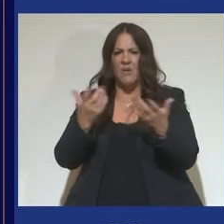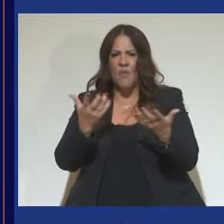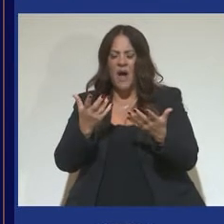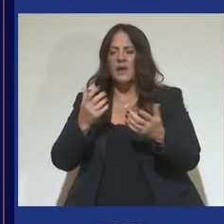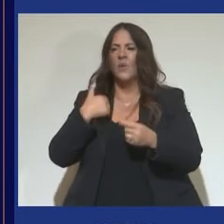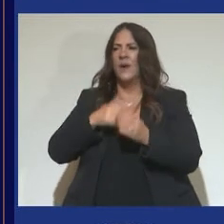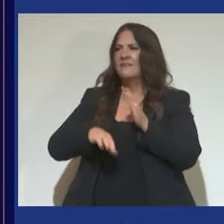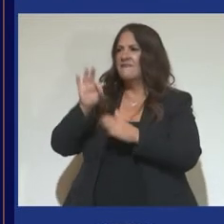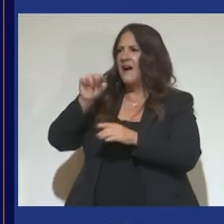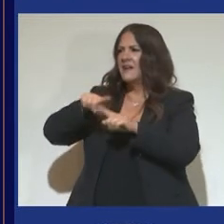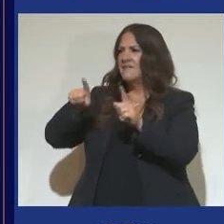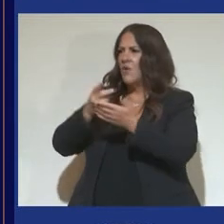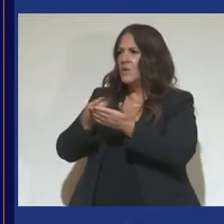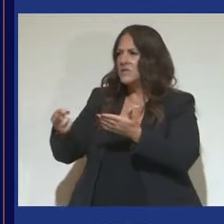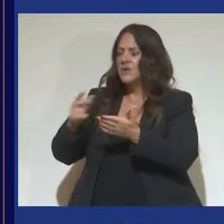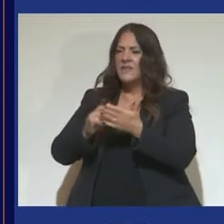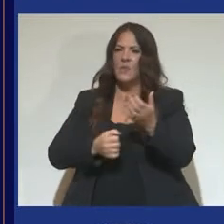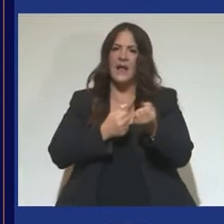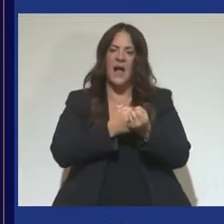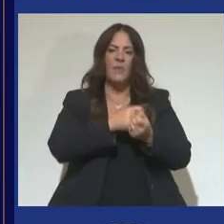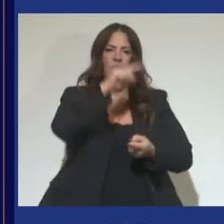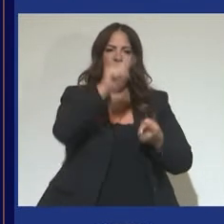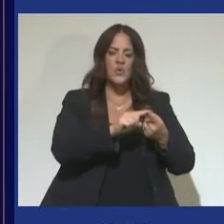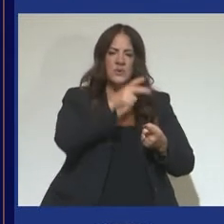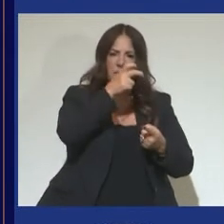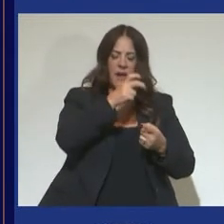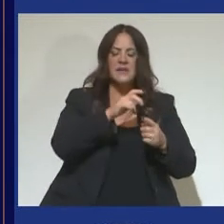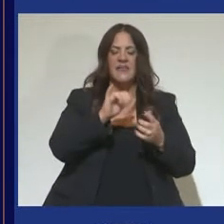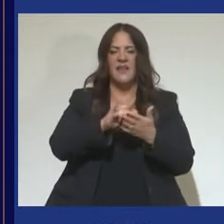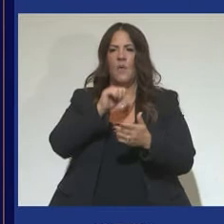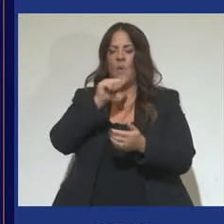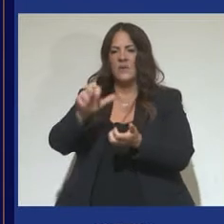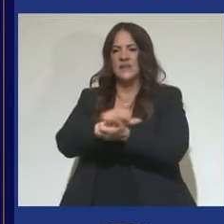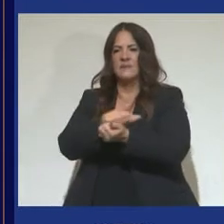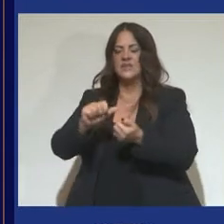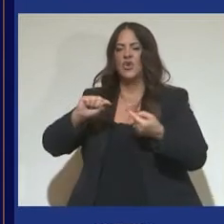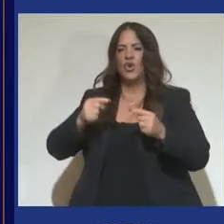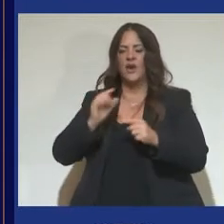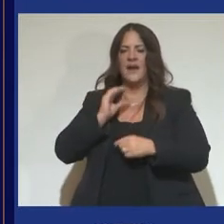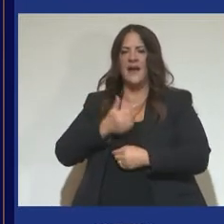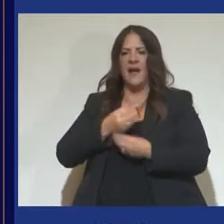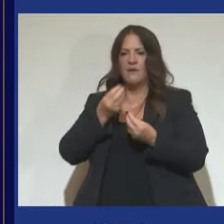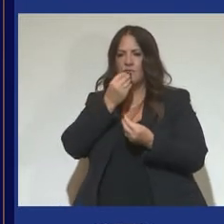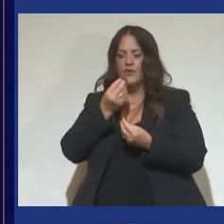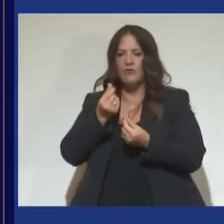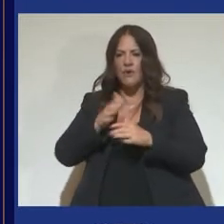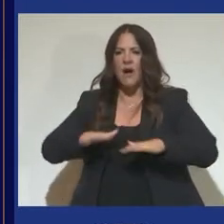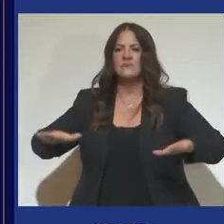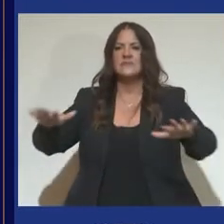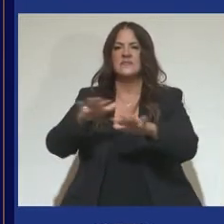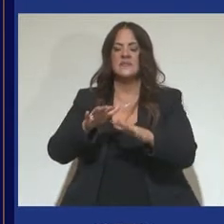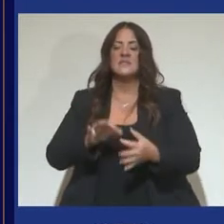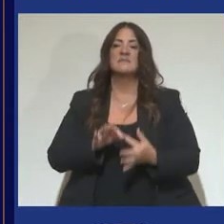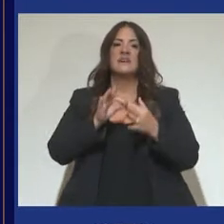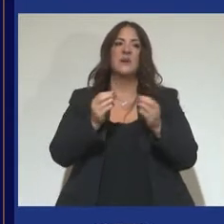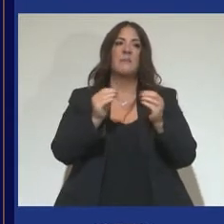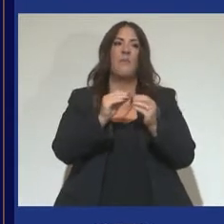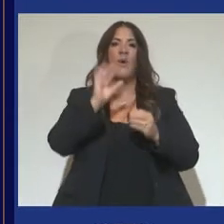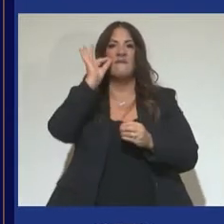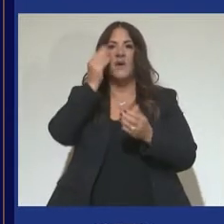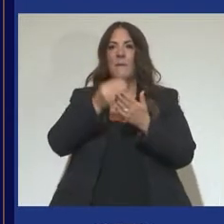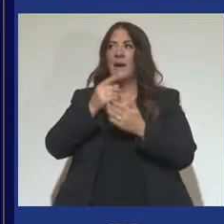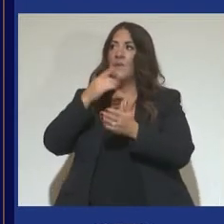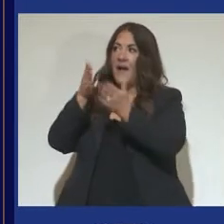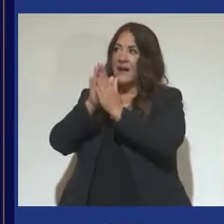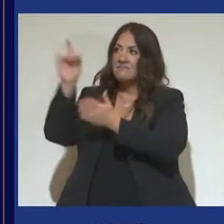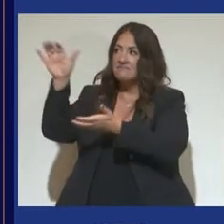y aller recursos en ese espacio también ya hablando de recursos 600 millones de euros del dinero federal para los granjeros y rancheros